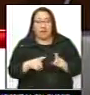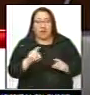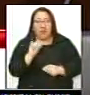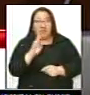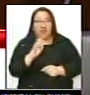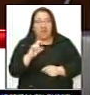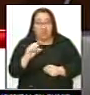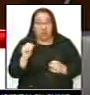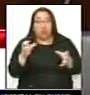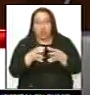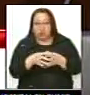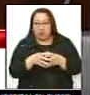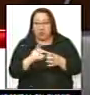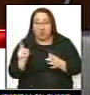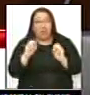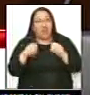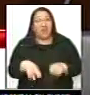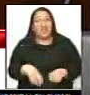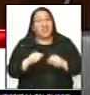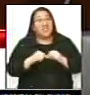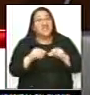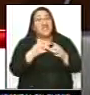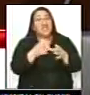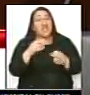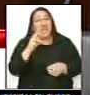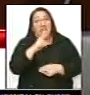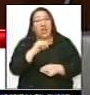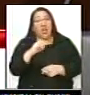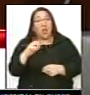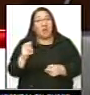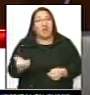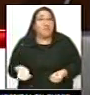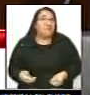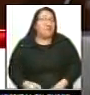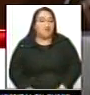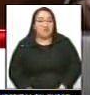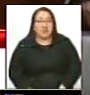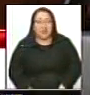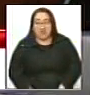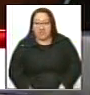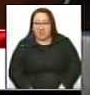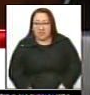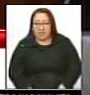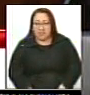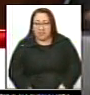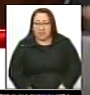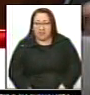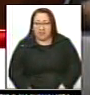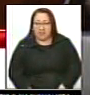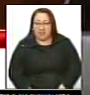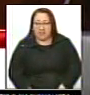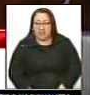Iberico, que es de su partido, no ha renunciado, sigue en Roma. Entonces, ¿de qué estamos hablando?